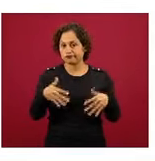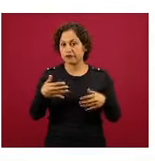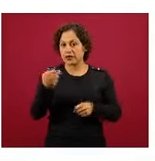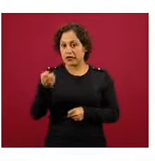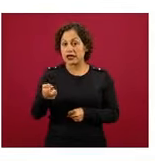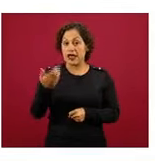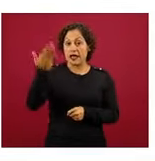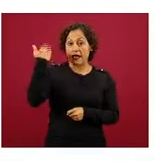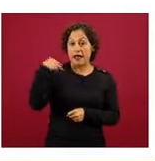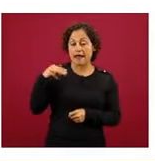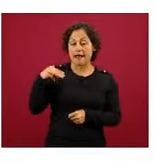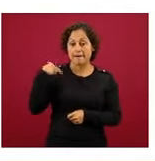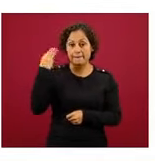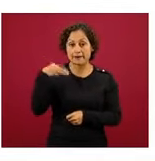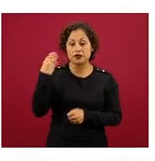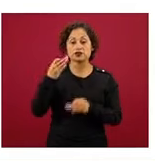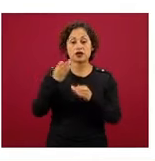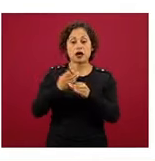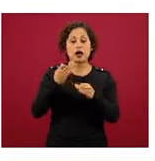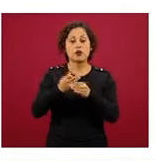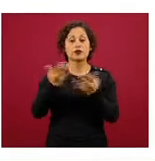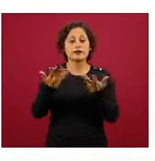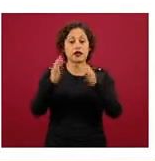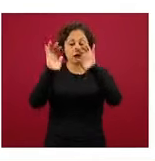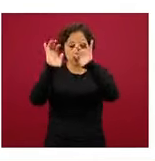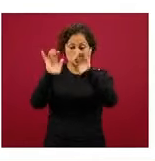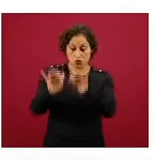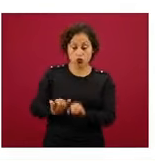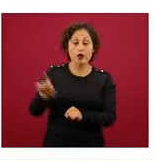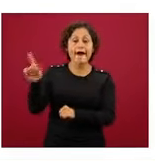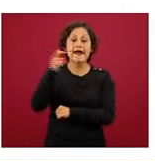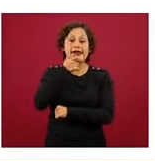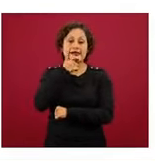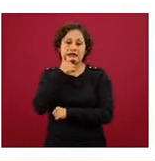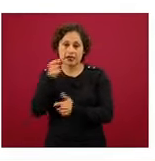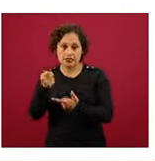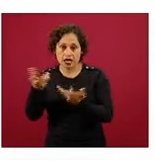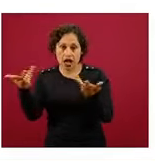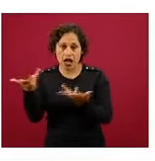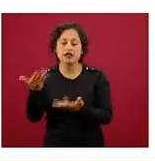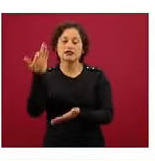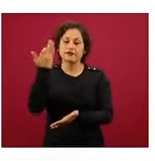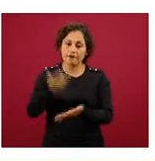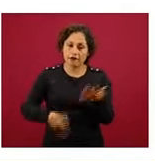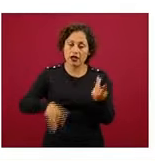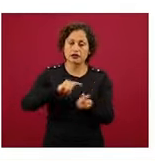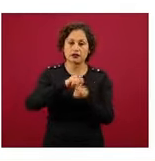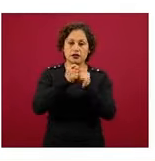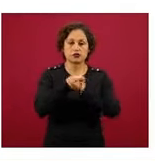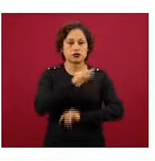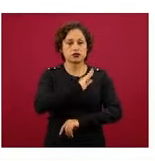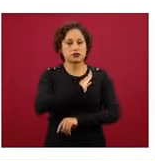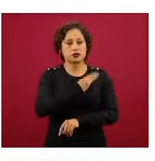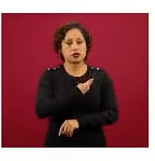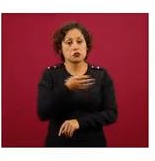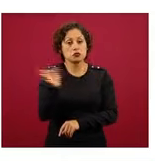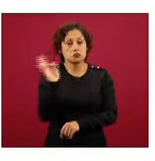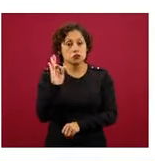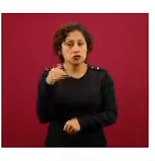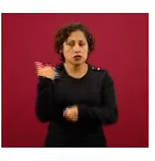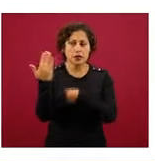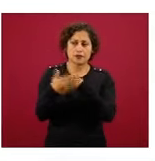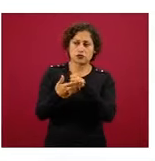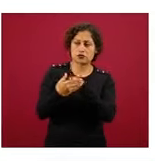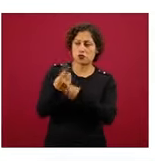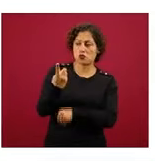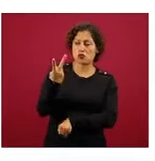Actualmente hay un policy brief que todavía no ha sido traducido al español, pero seguramente estará disponible en español en 1 o 2 semanas y lo